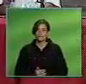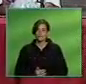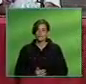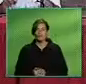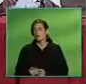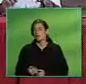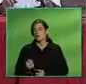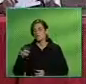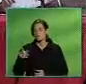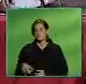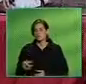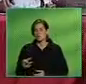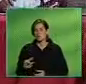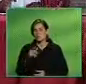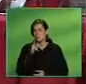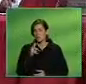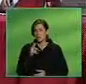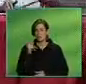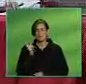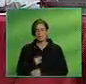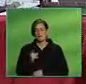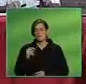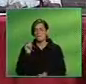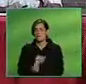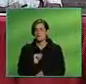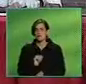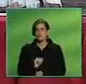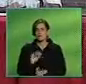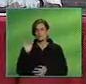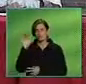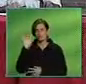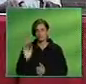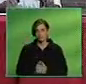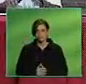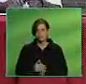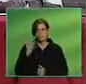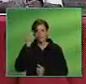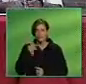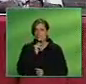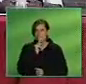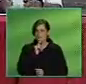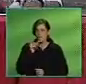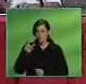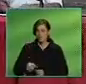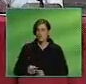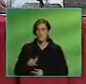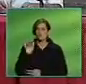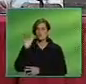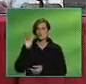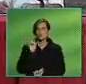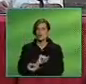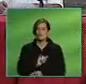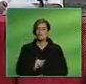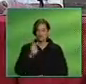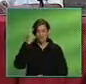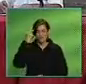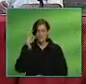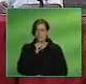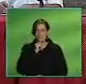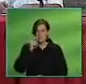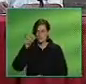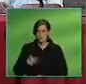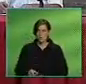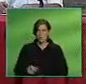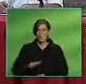uno de estos delincuentes que va a terminar preso, uno de estos delincuentes. Él sabe a quién me estoy refiriendo. Va a terminar preso por